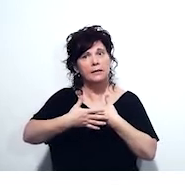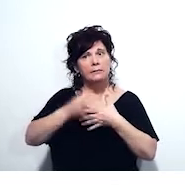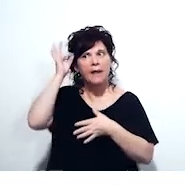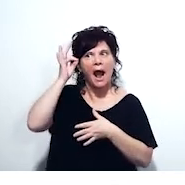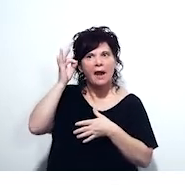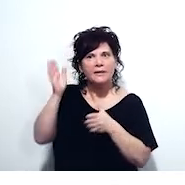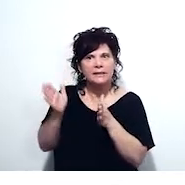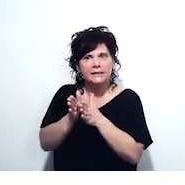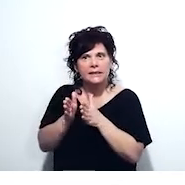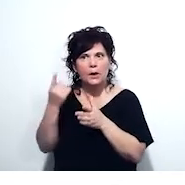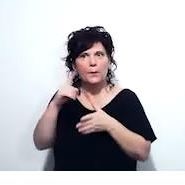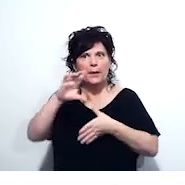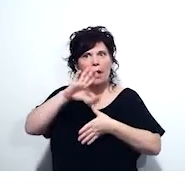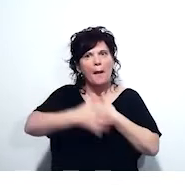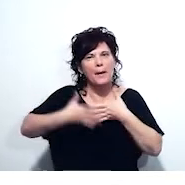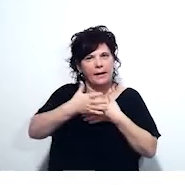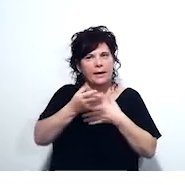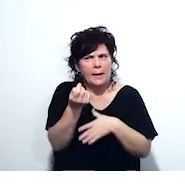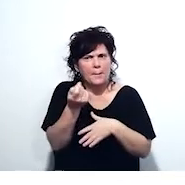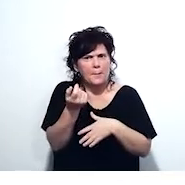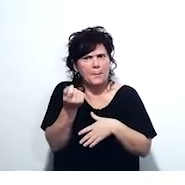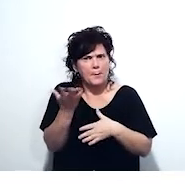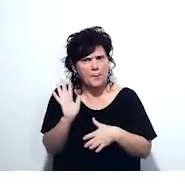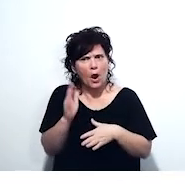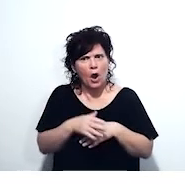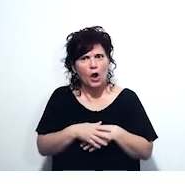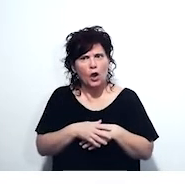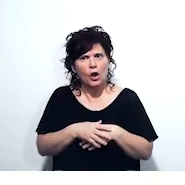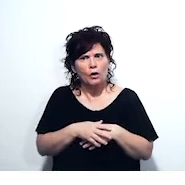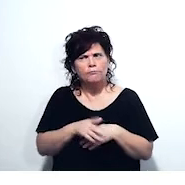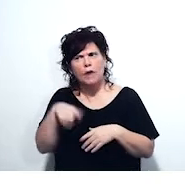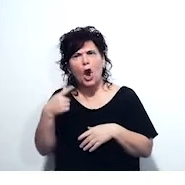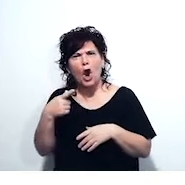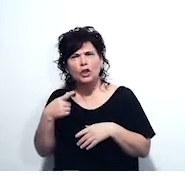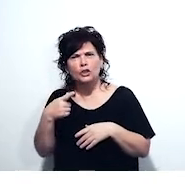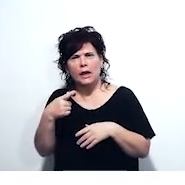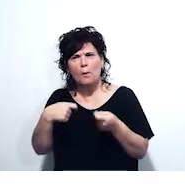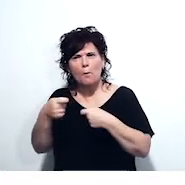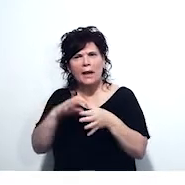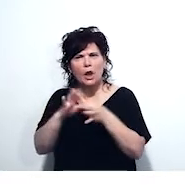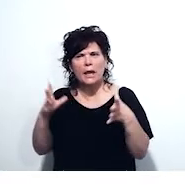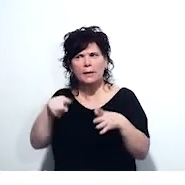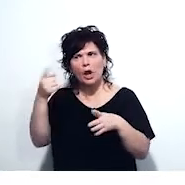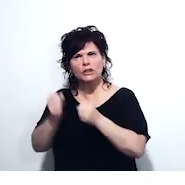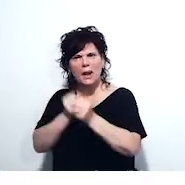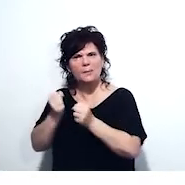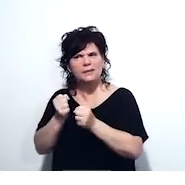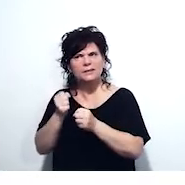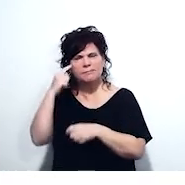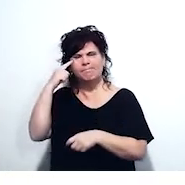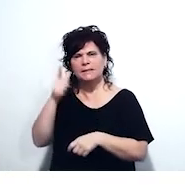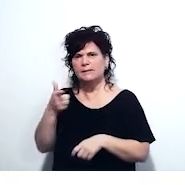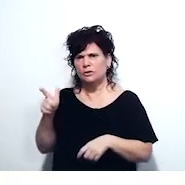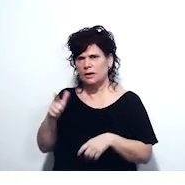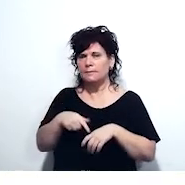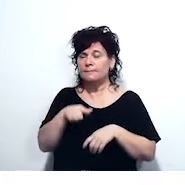África es chico, no sé, América Latina figura poco, porque creo que aparte del Mercado Libre no tenemos ninguna empresa dentro de estas 100 empresas. Ahora, fíjense,